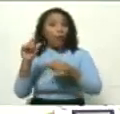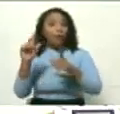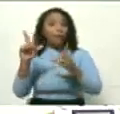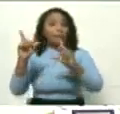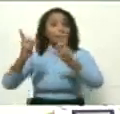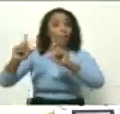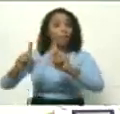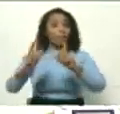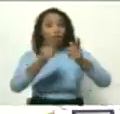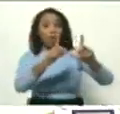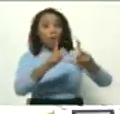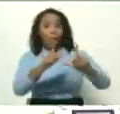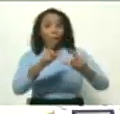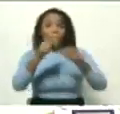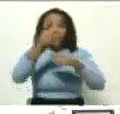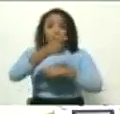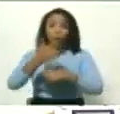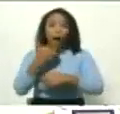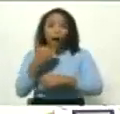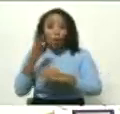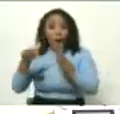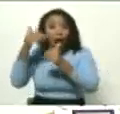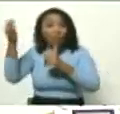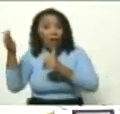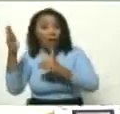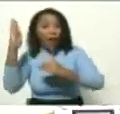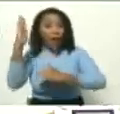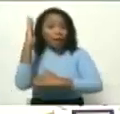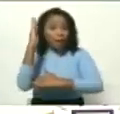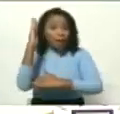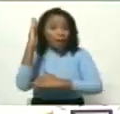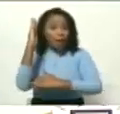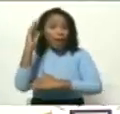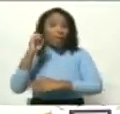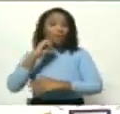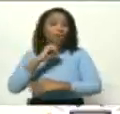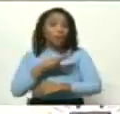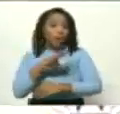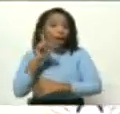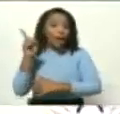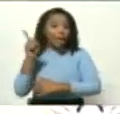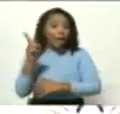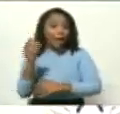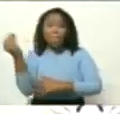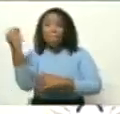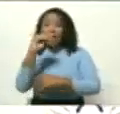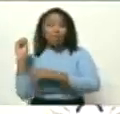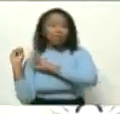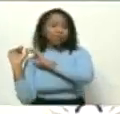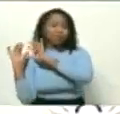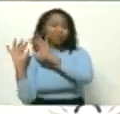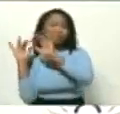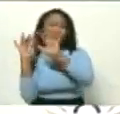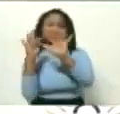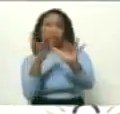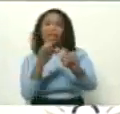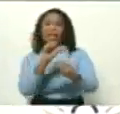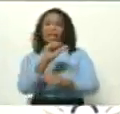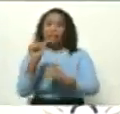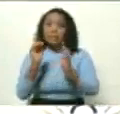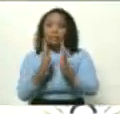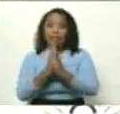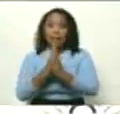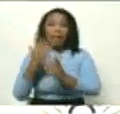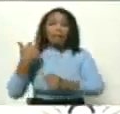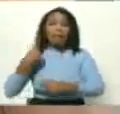para la gente que se quede afuera, porque esta iglesia, históricamente la más visitada en Semana Santa, vamos a